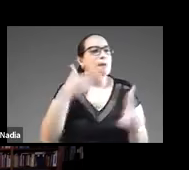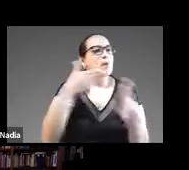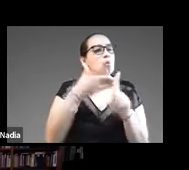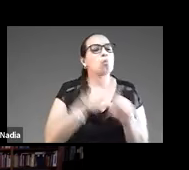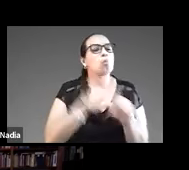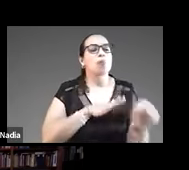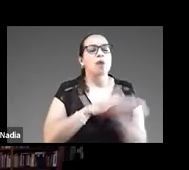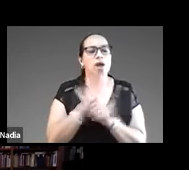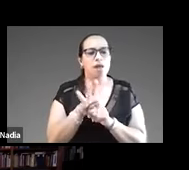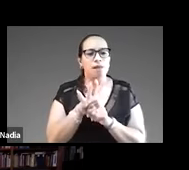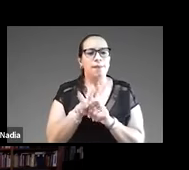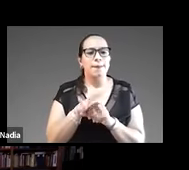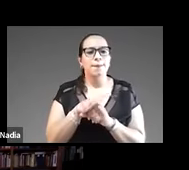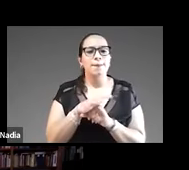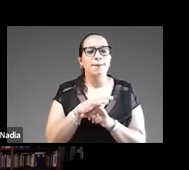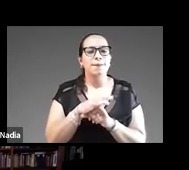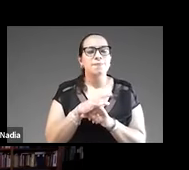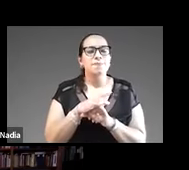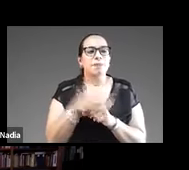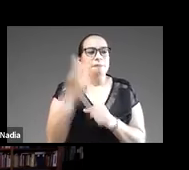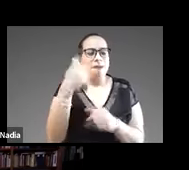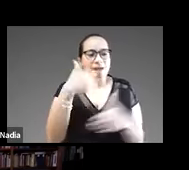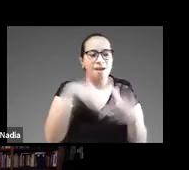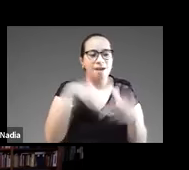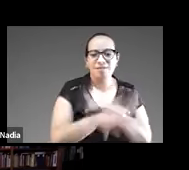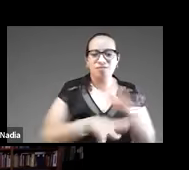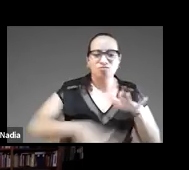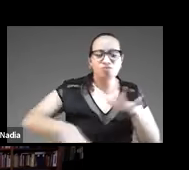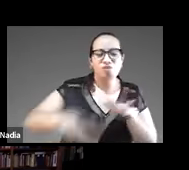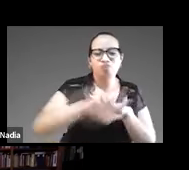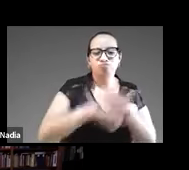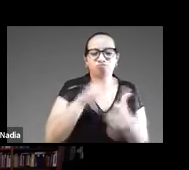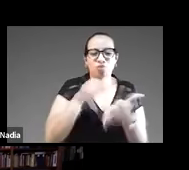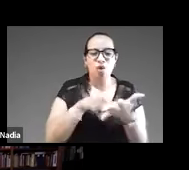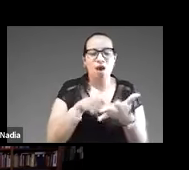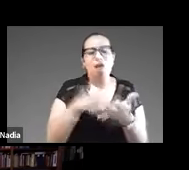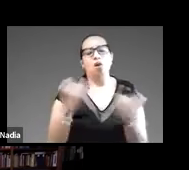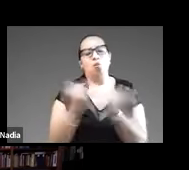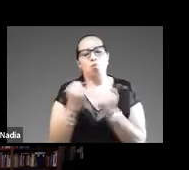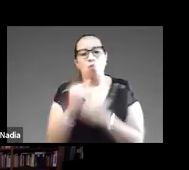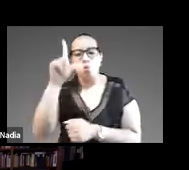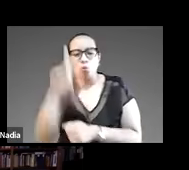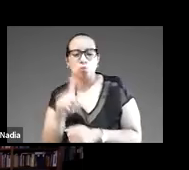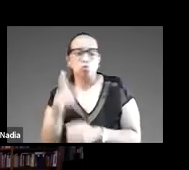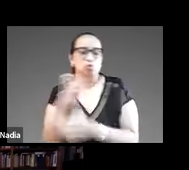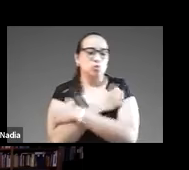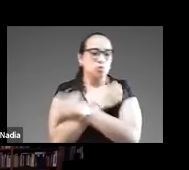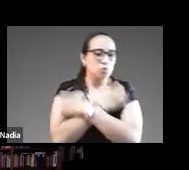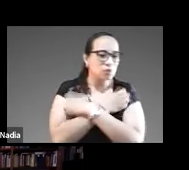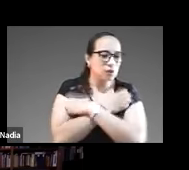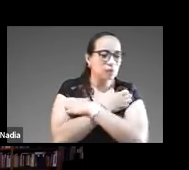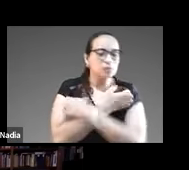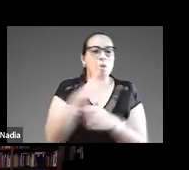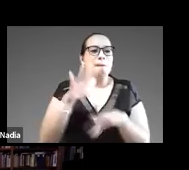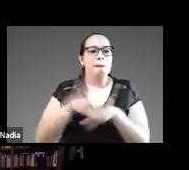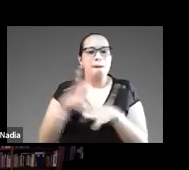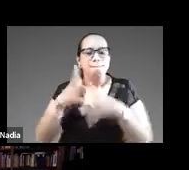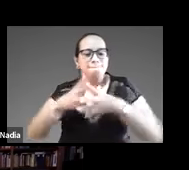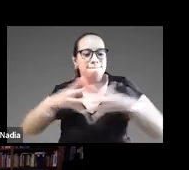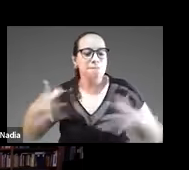la llegada al barrio, para que hubiera un lunes por la educación que masificara a las